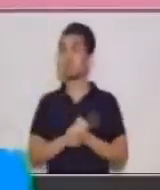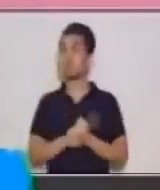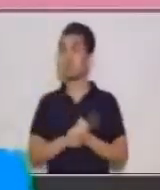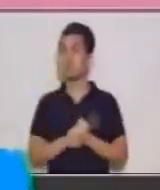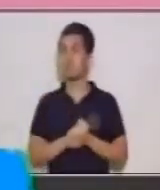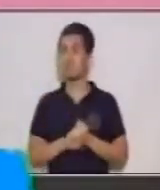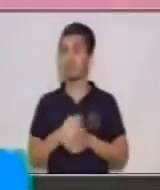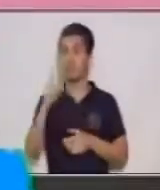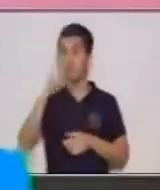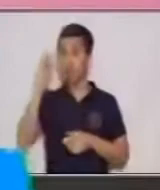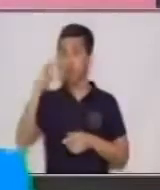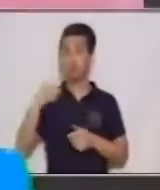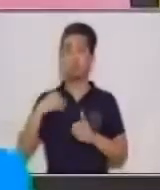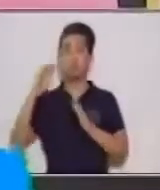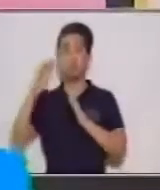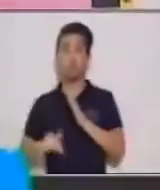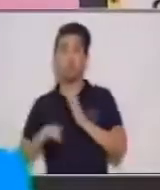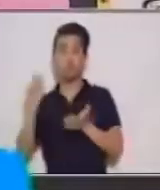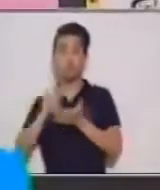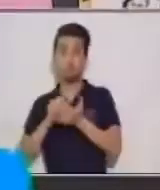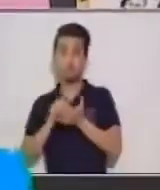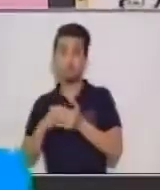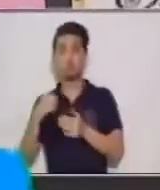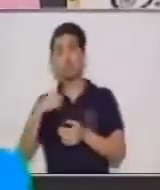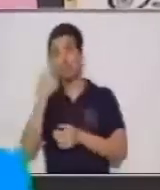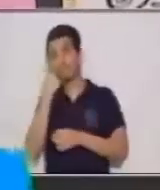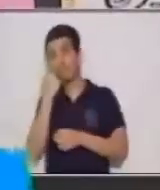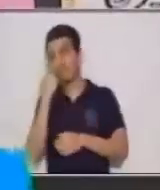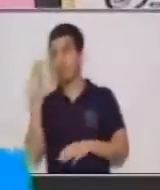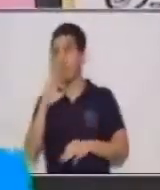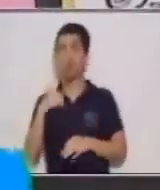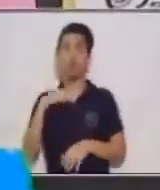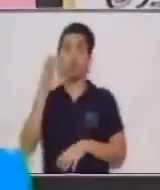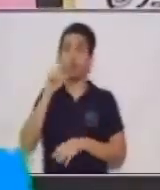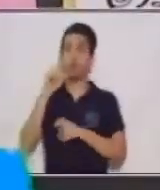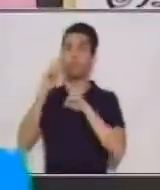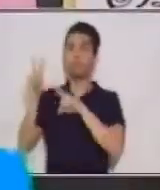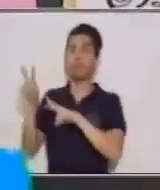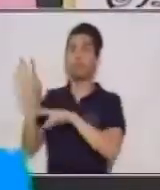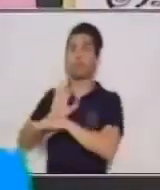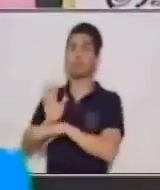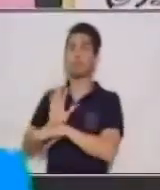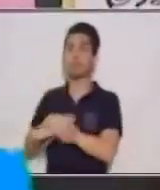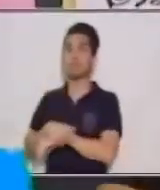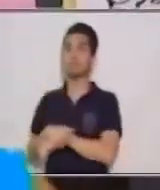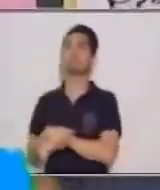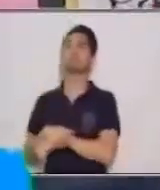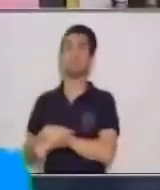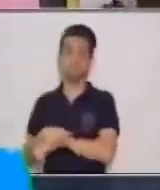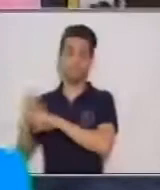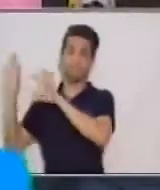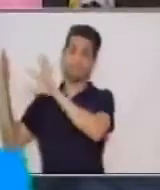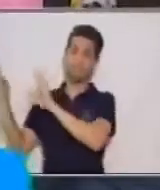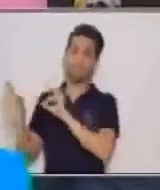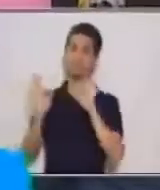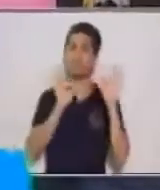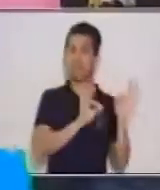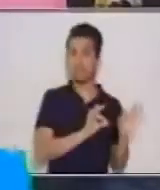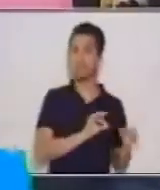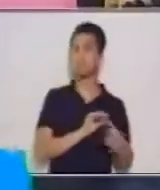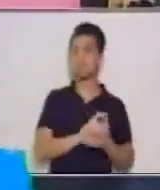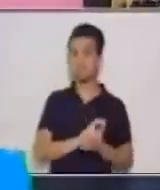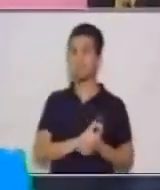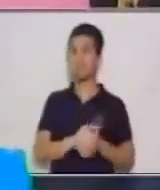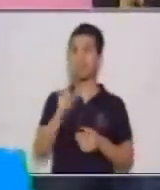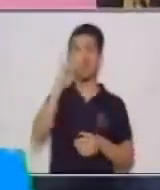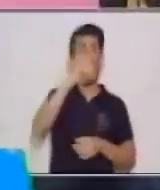baja calificación, me puedo enfermar de cólera o no podré ver la televisión. Exacto, entonces no podré